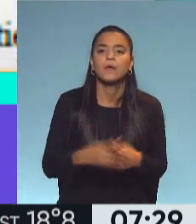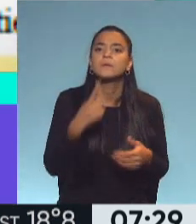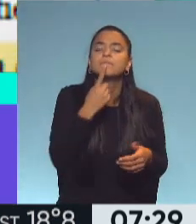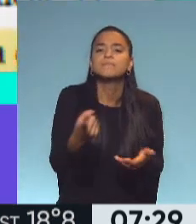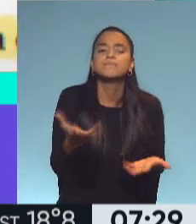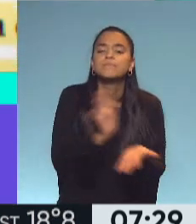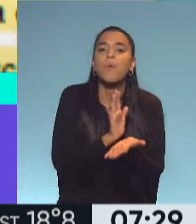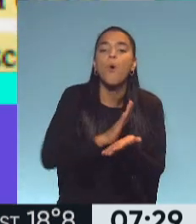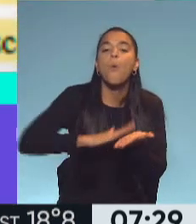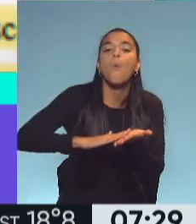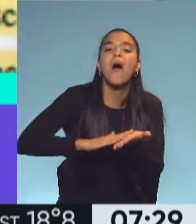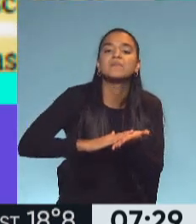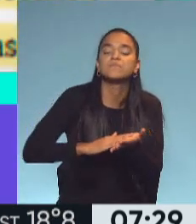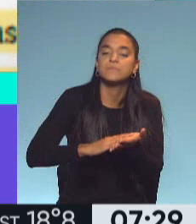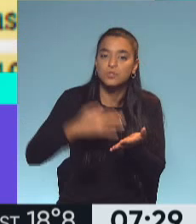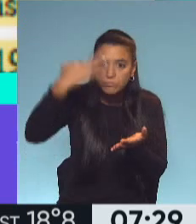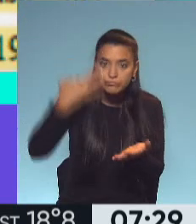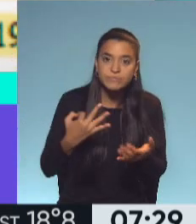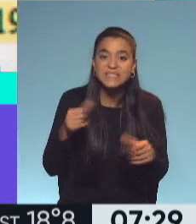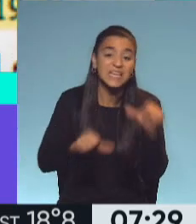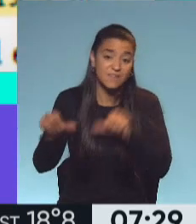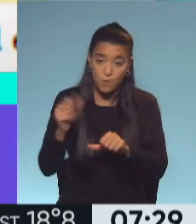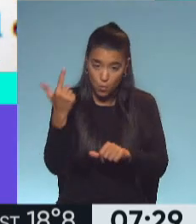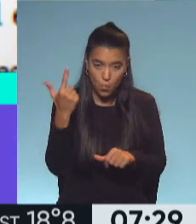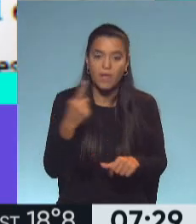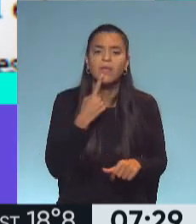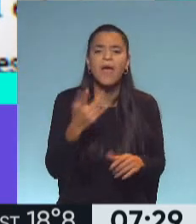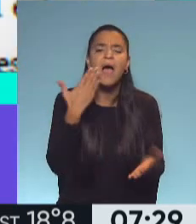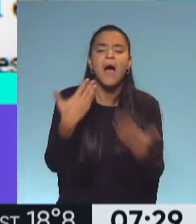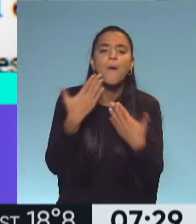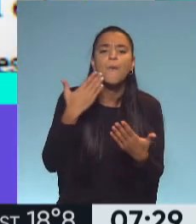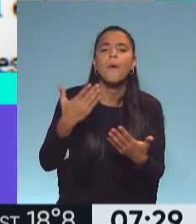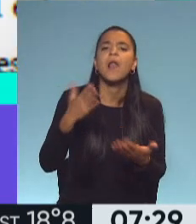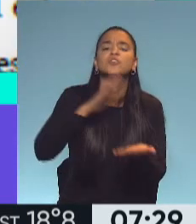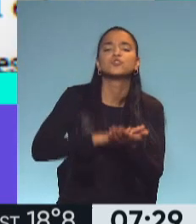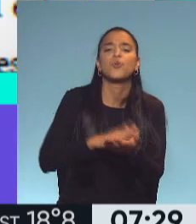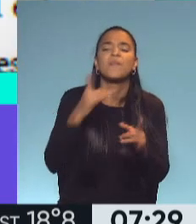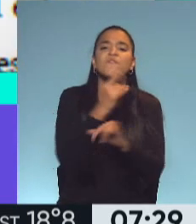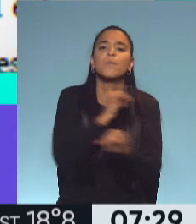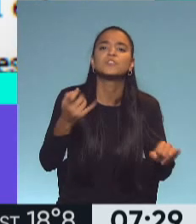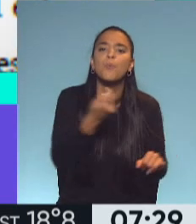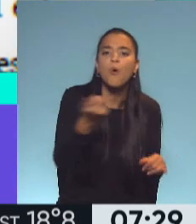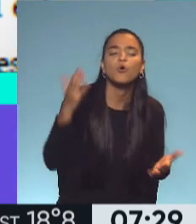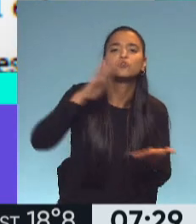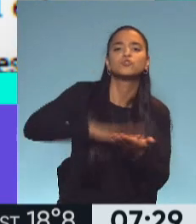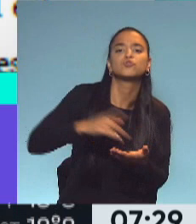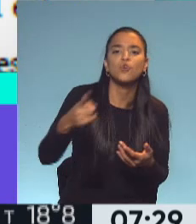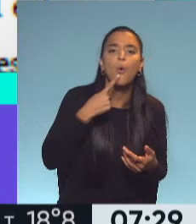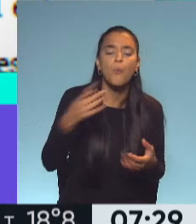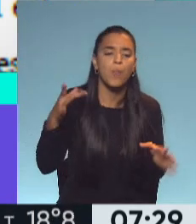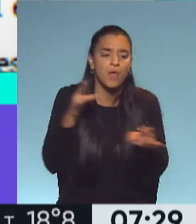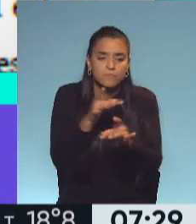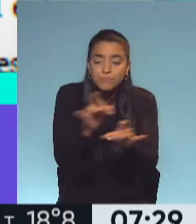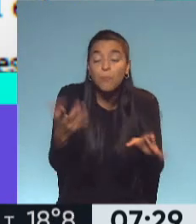un basamento sólido desde el punto de vista científico. Habla de la escasa información respecto de la incidencia